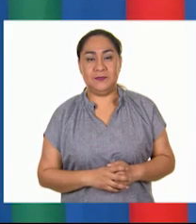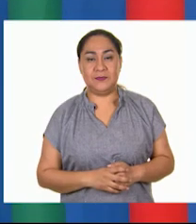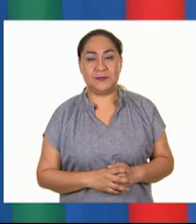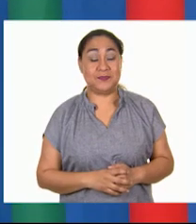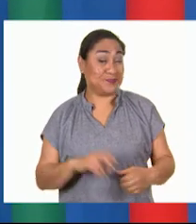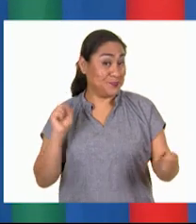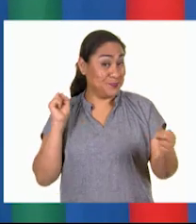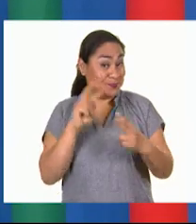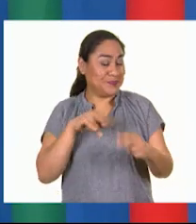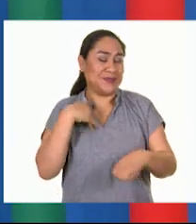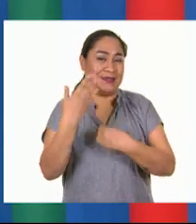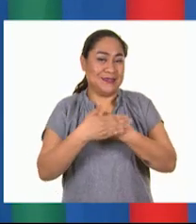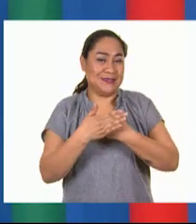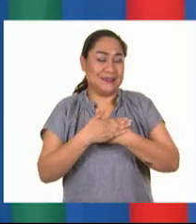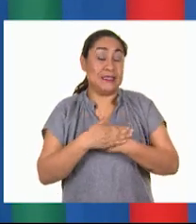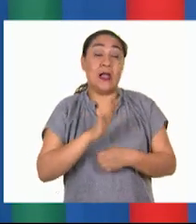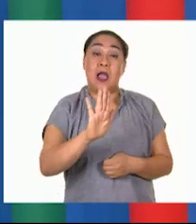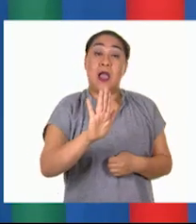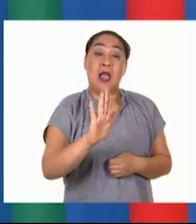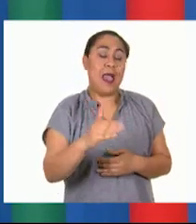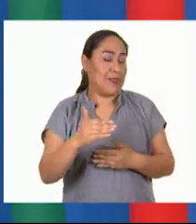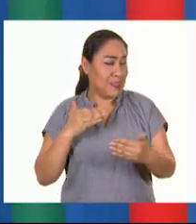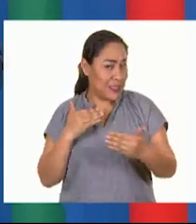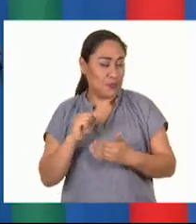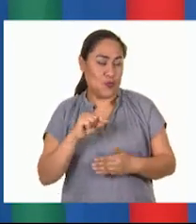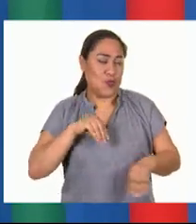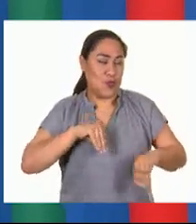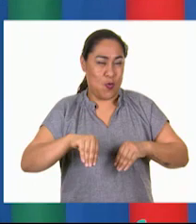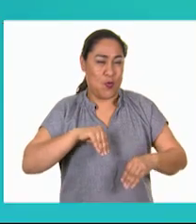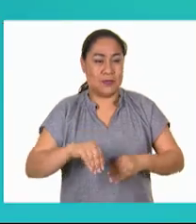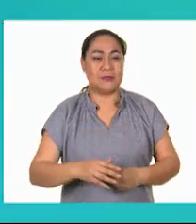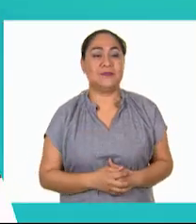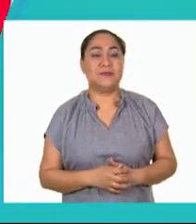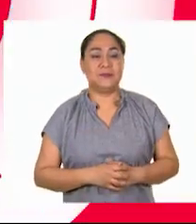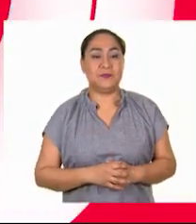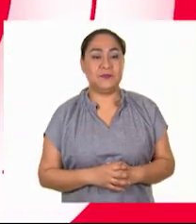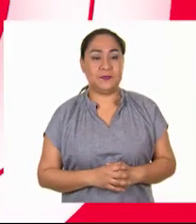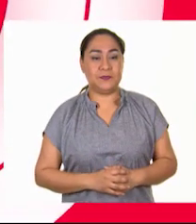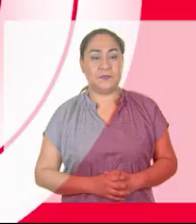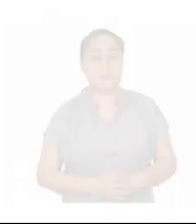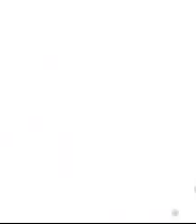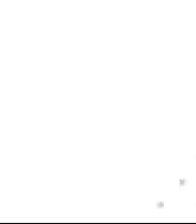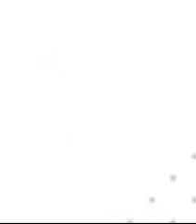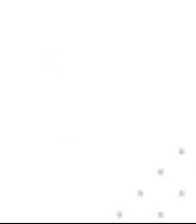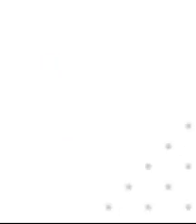Nos vemos en la próxima, pero antes vamos a movernos un poco.